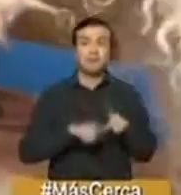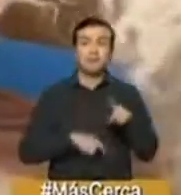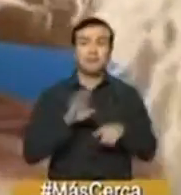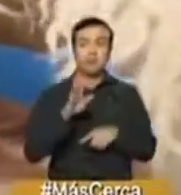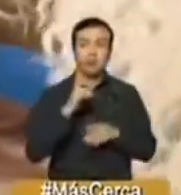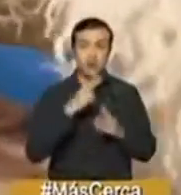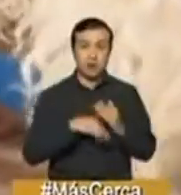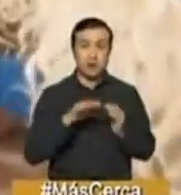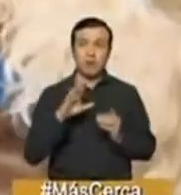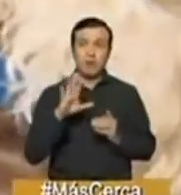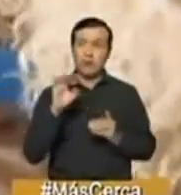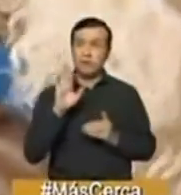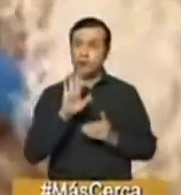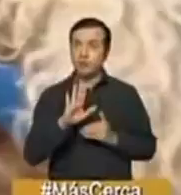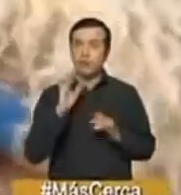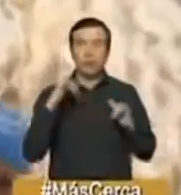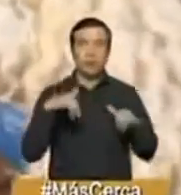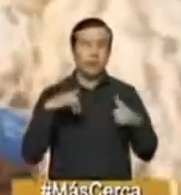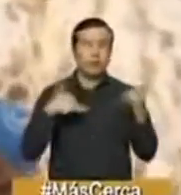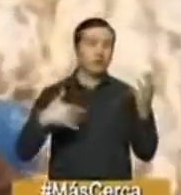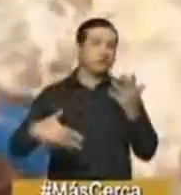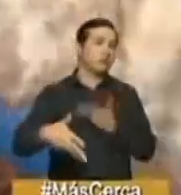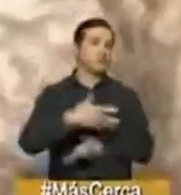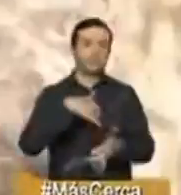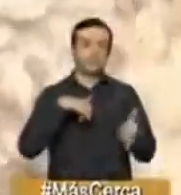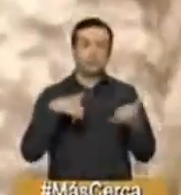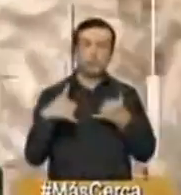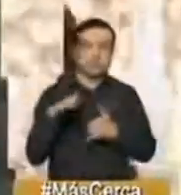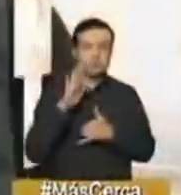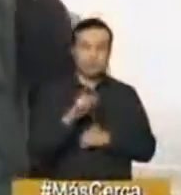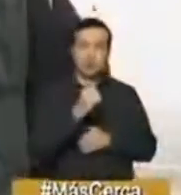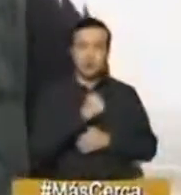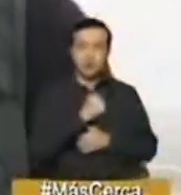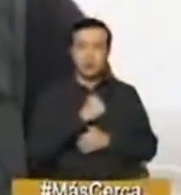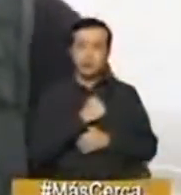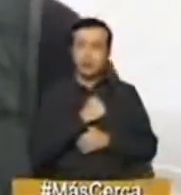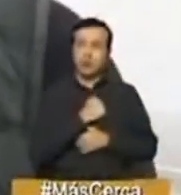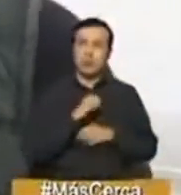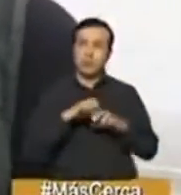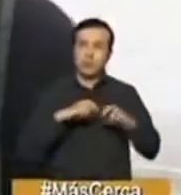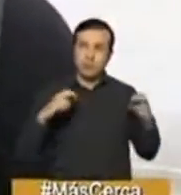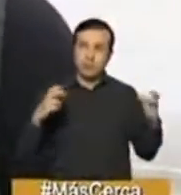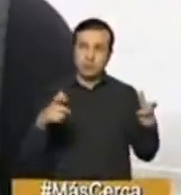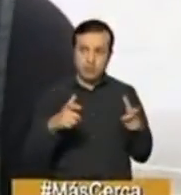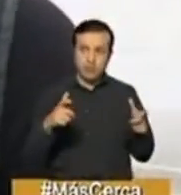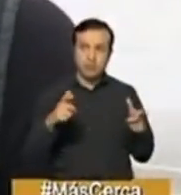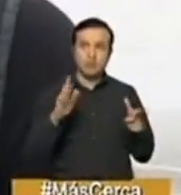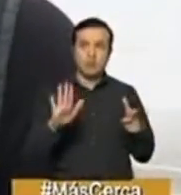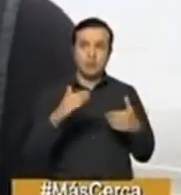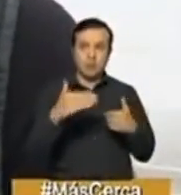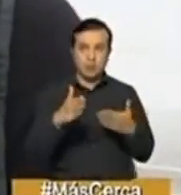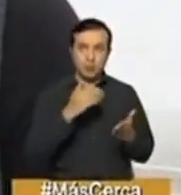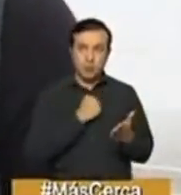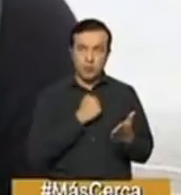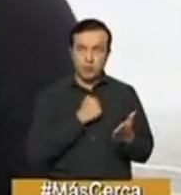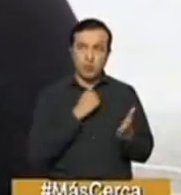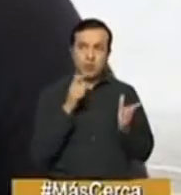hijo Franco. Llegan juntos, tiene su propia camita dentro de la casa, tiene su propio cuarto